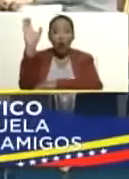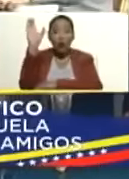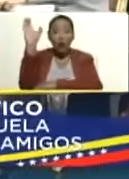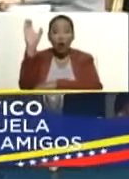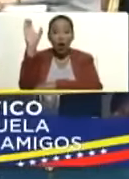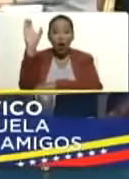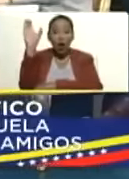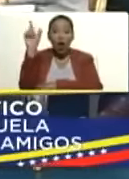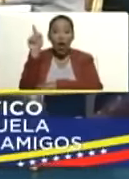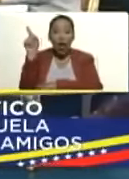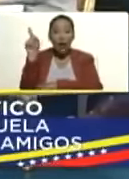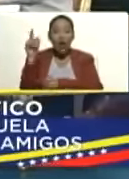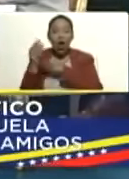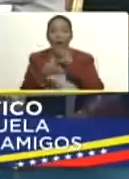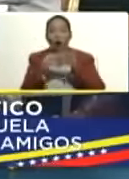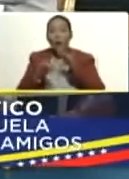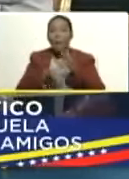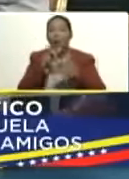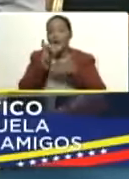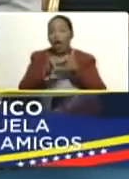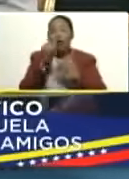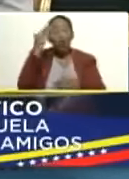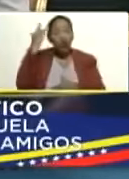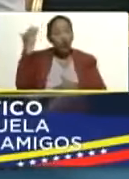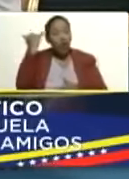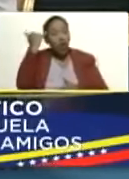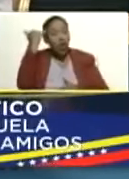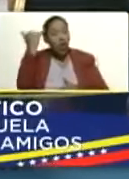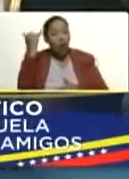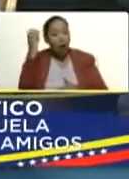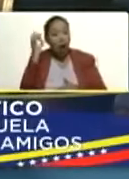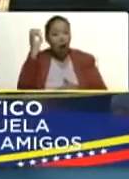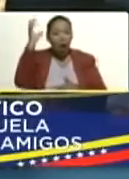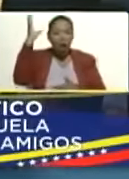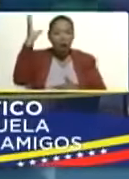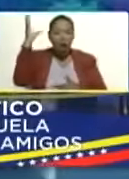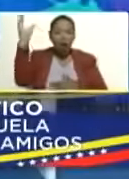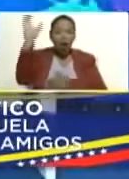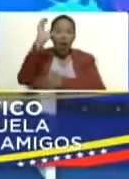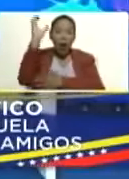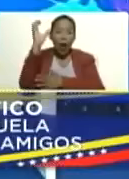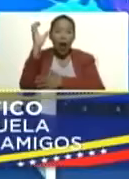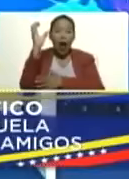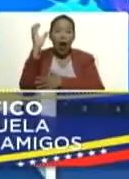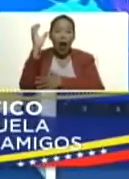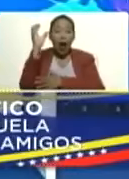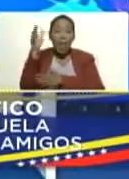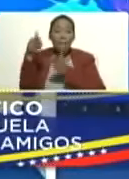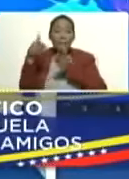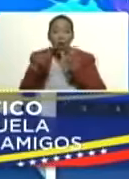como sueño, como proyecto, como idea. Colombia nace en el Orinoco,